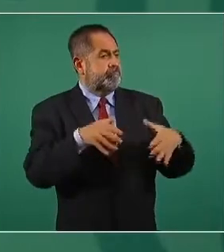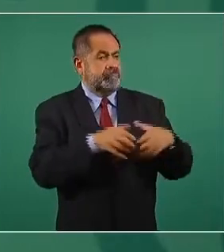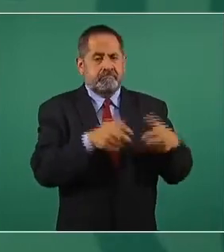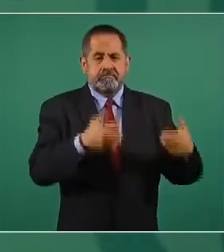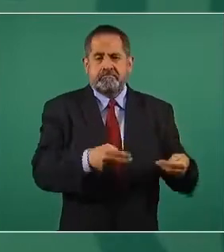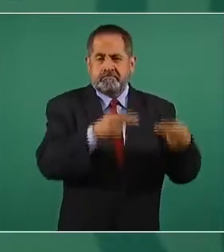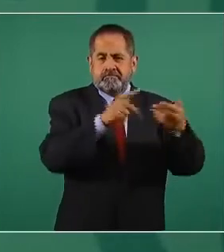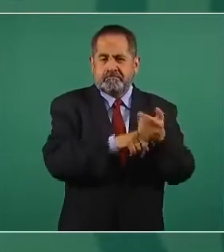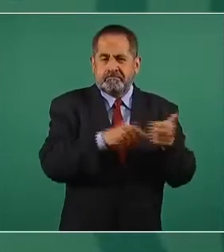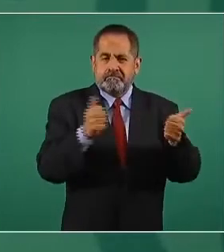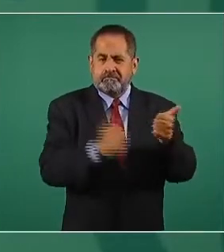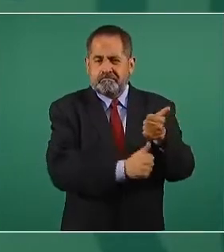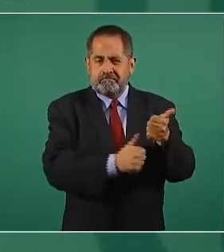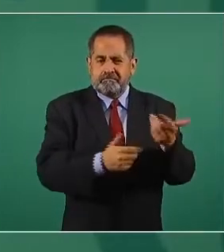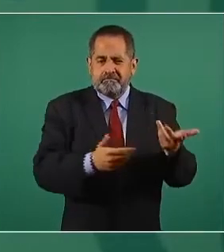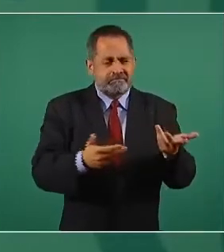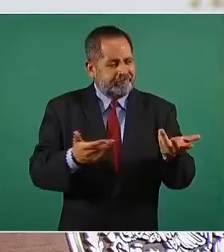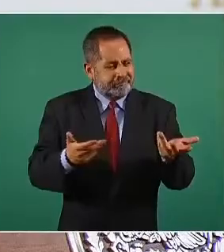se convierte